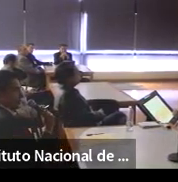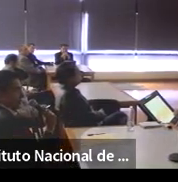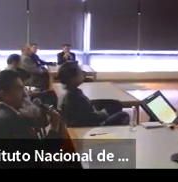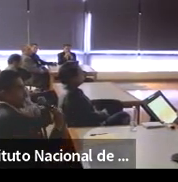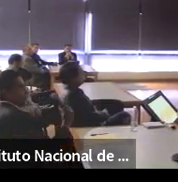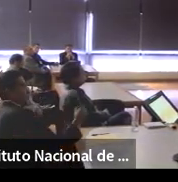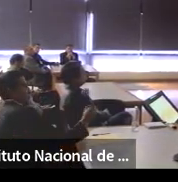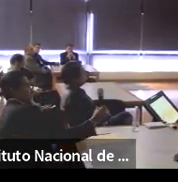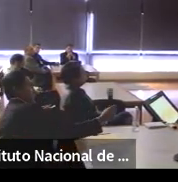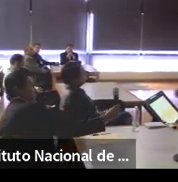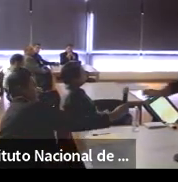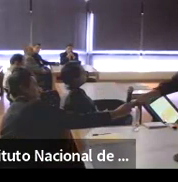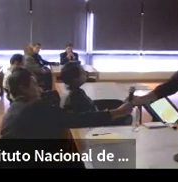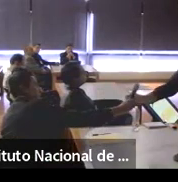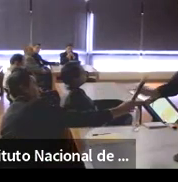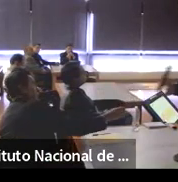las decisiones